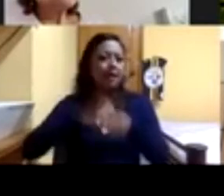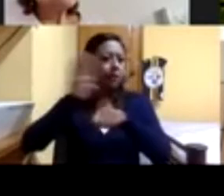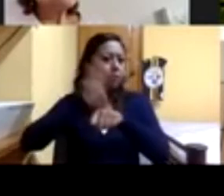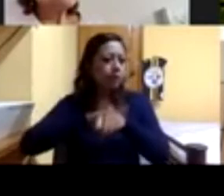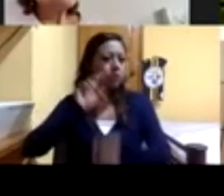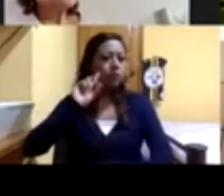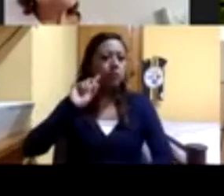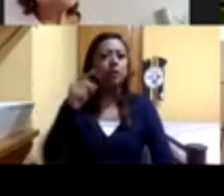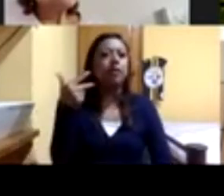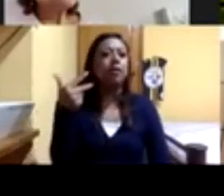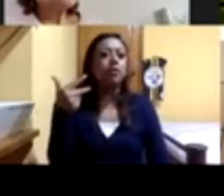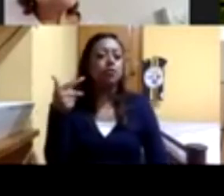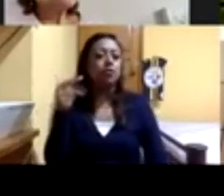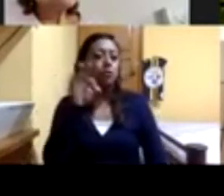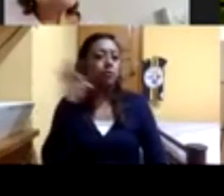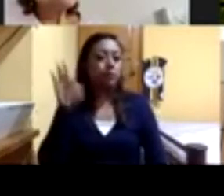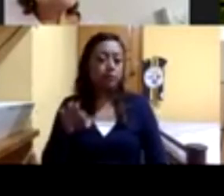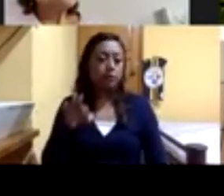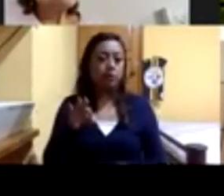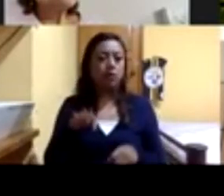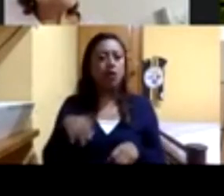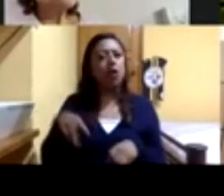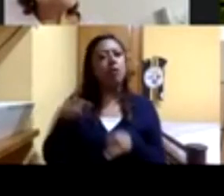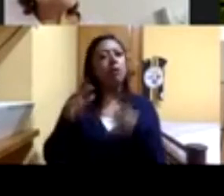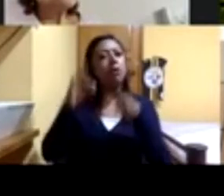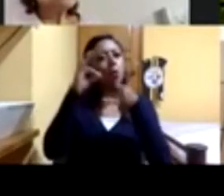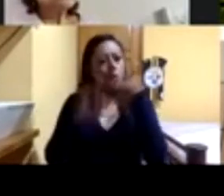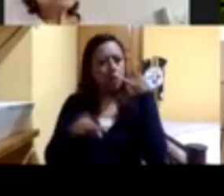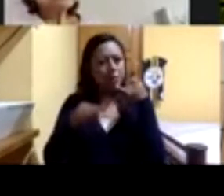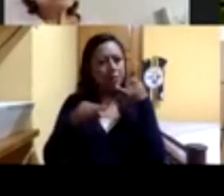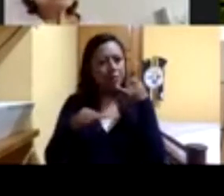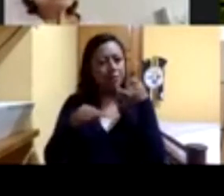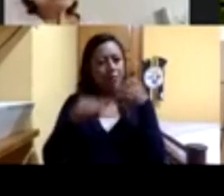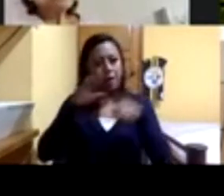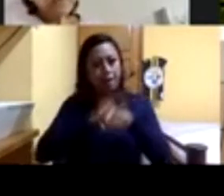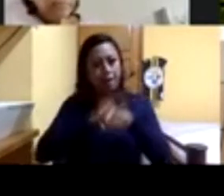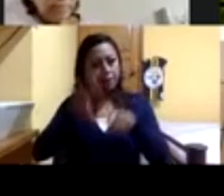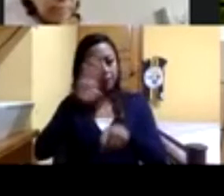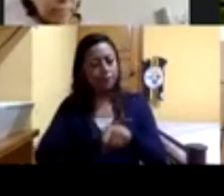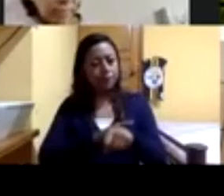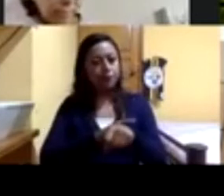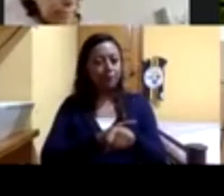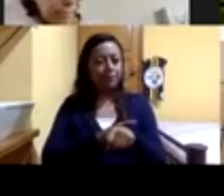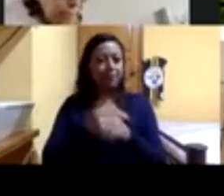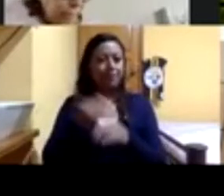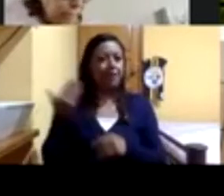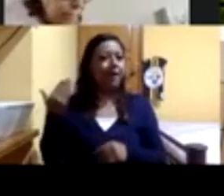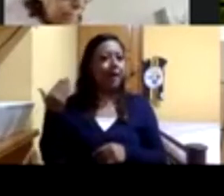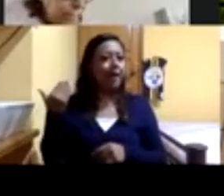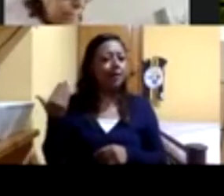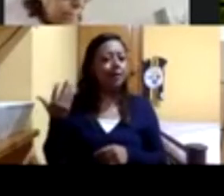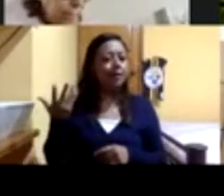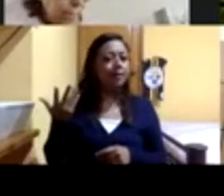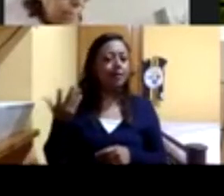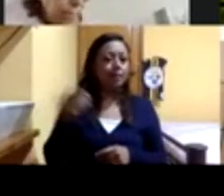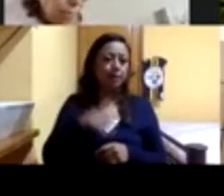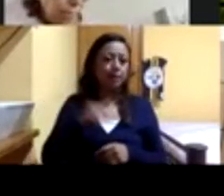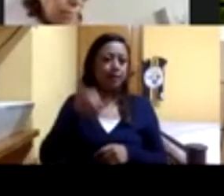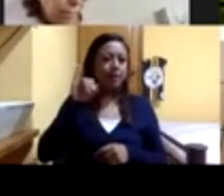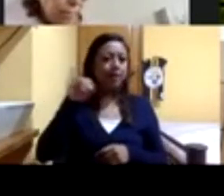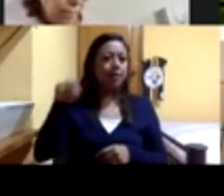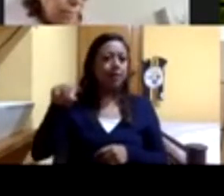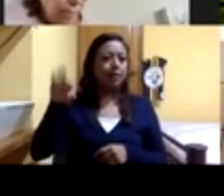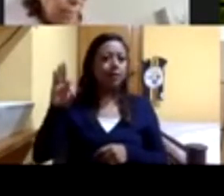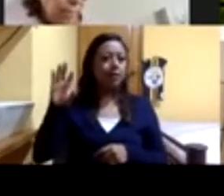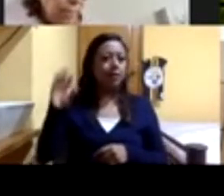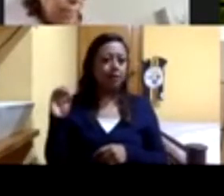35-38% y ahora en la última evaluación que llevamos a cabo, que el INFO llevó a cabo para el